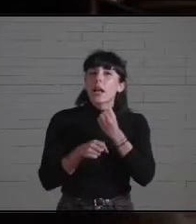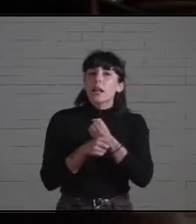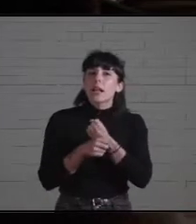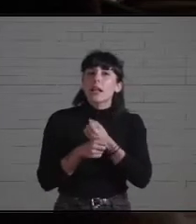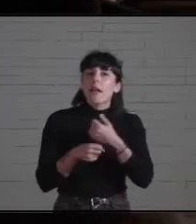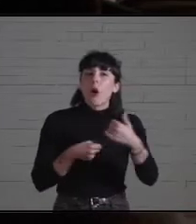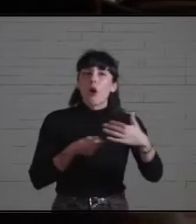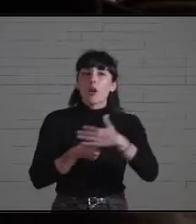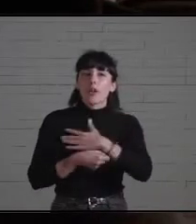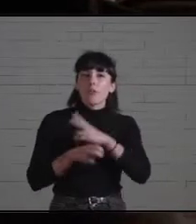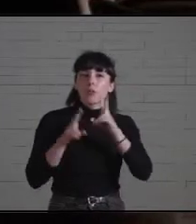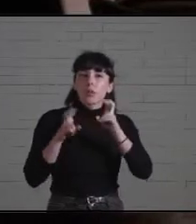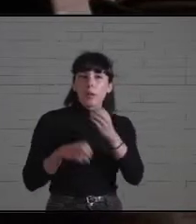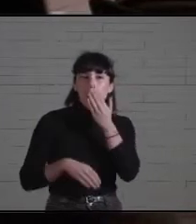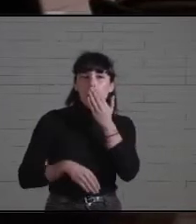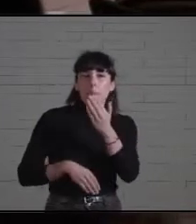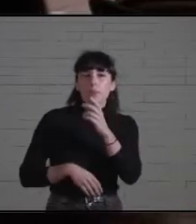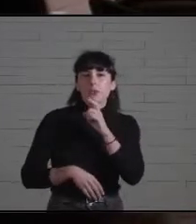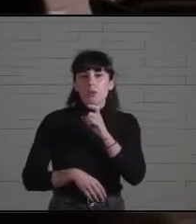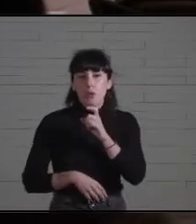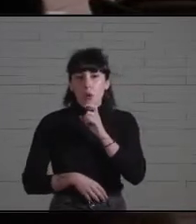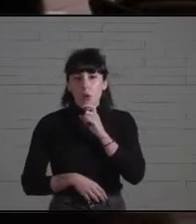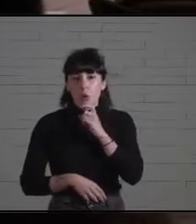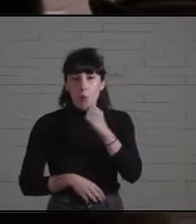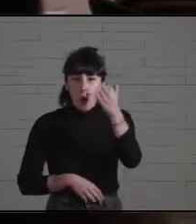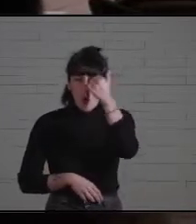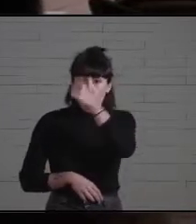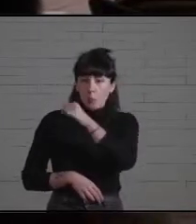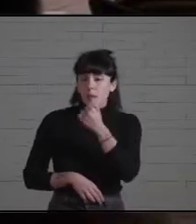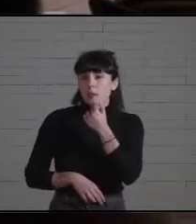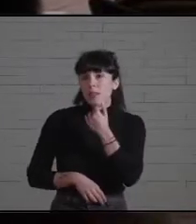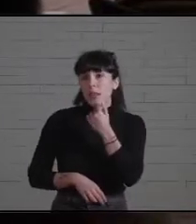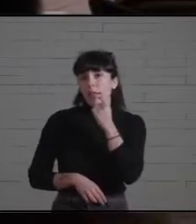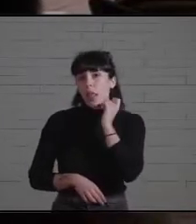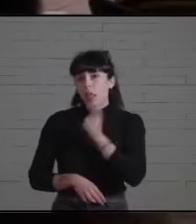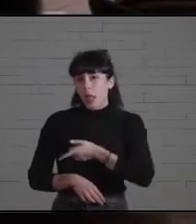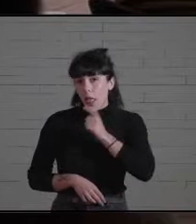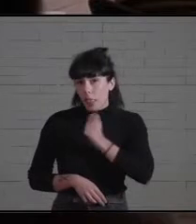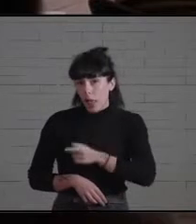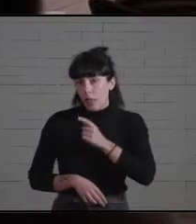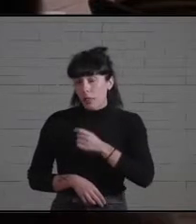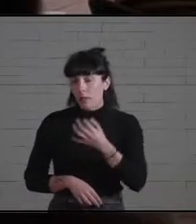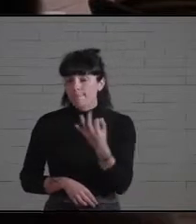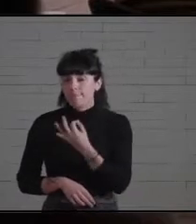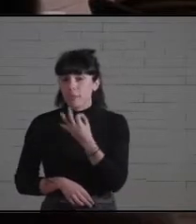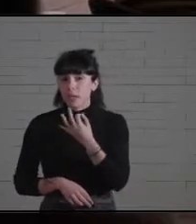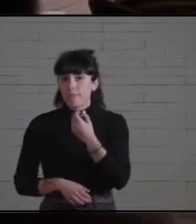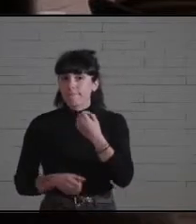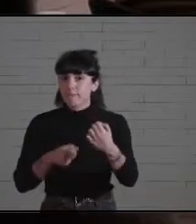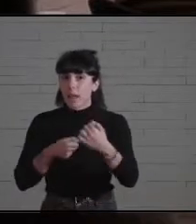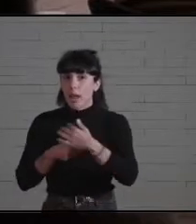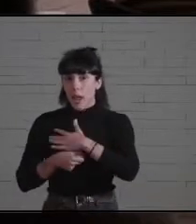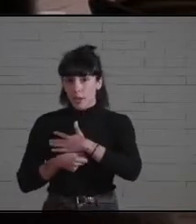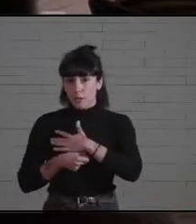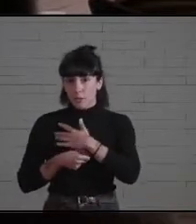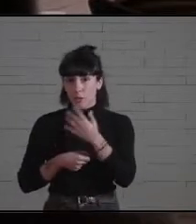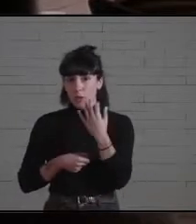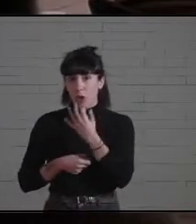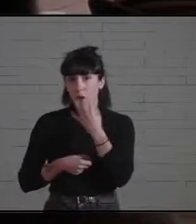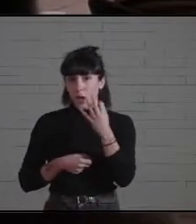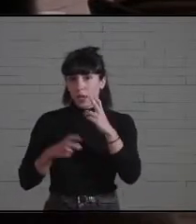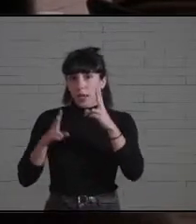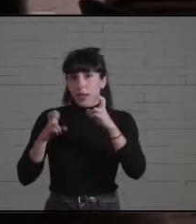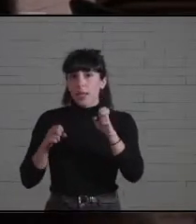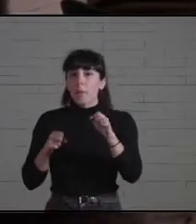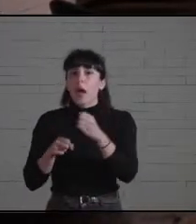uso del permiso, los hombres dicen mucho más a menudo que en ellos ha influido sus condiciones de trabajo,